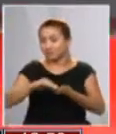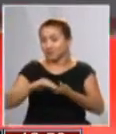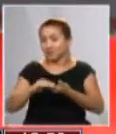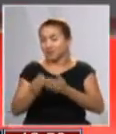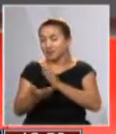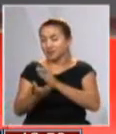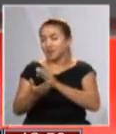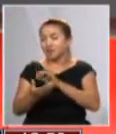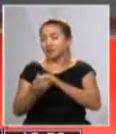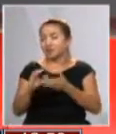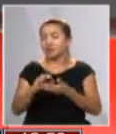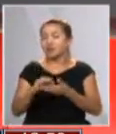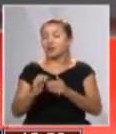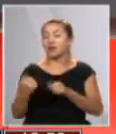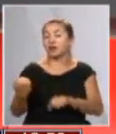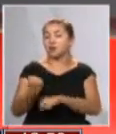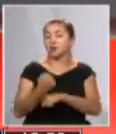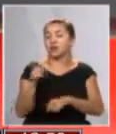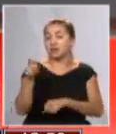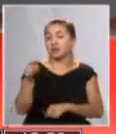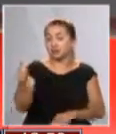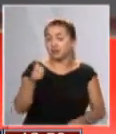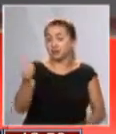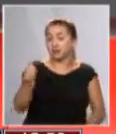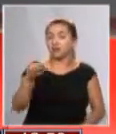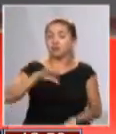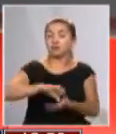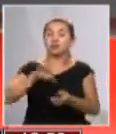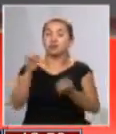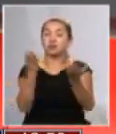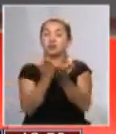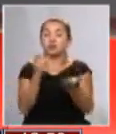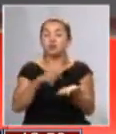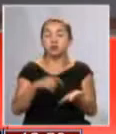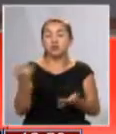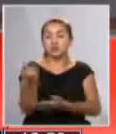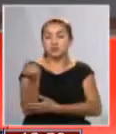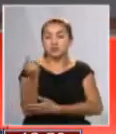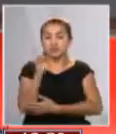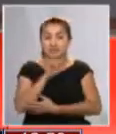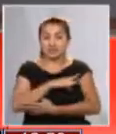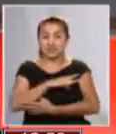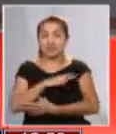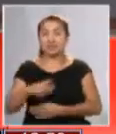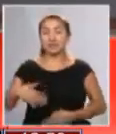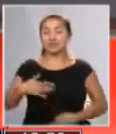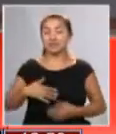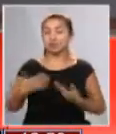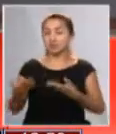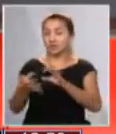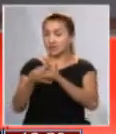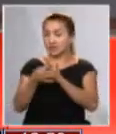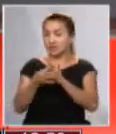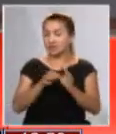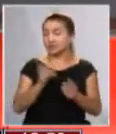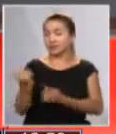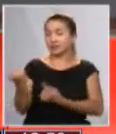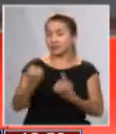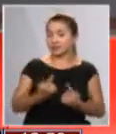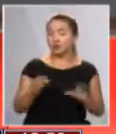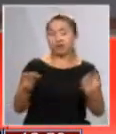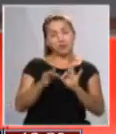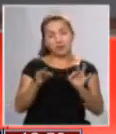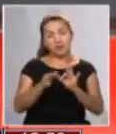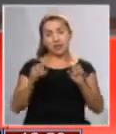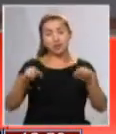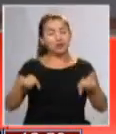Abogado Gonzalo Polanco, él es director ejecutivo del Centro de Estudios Tributarios de la Universidad de Chile. Queremos agradecerle que haya estado aquí con nosotros explicándonos